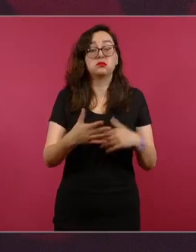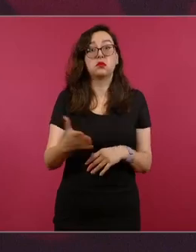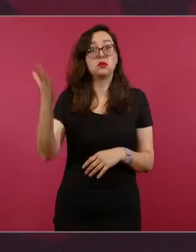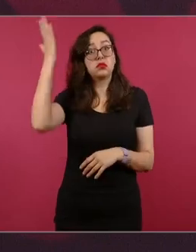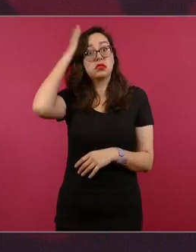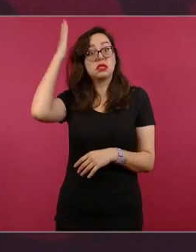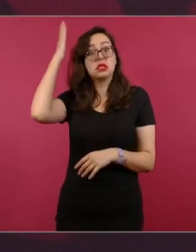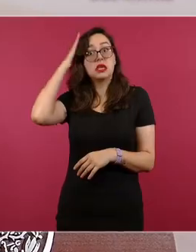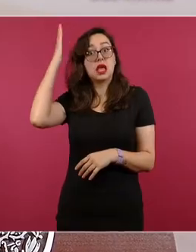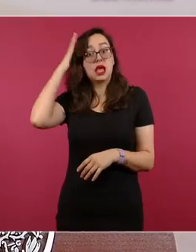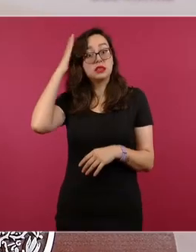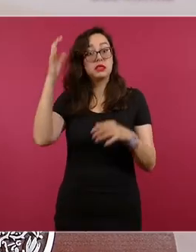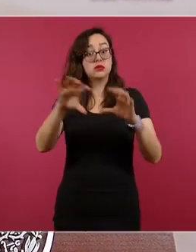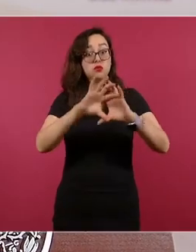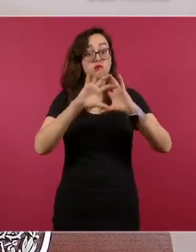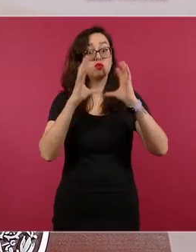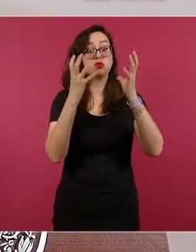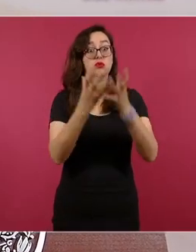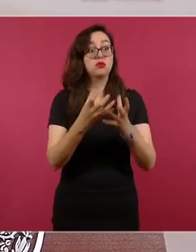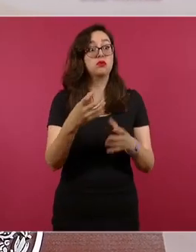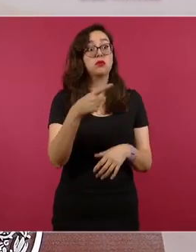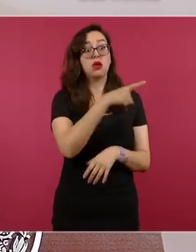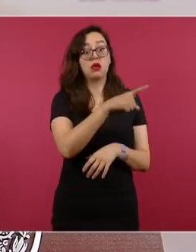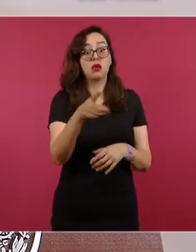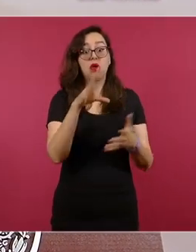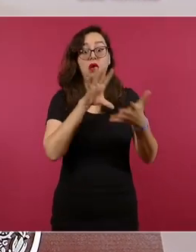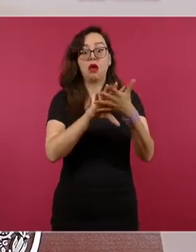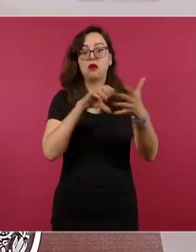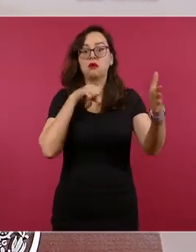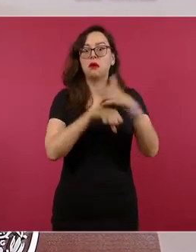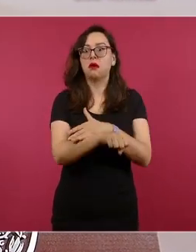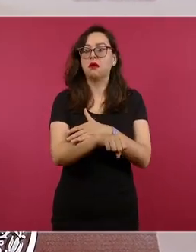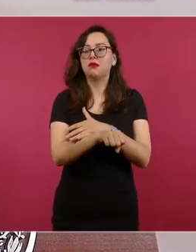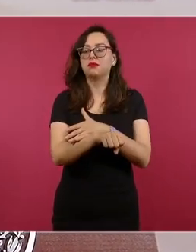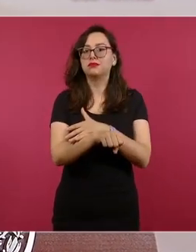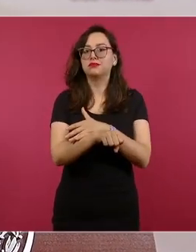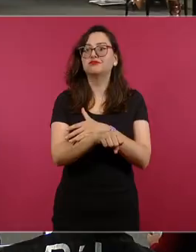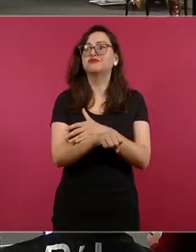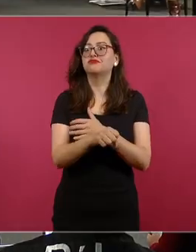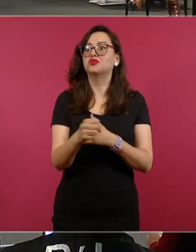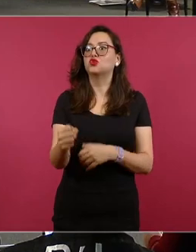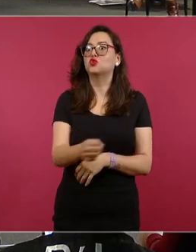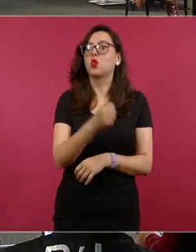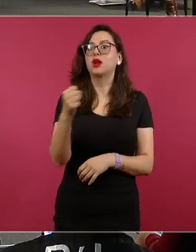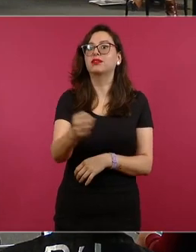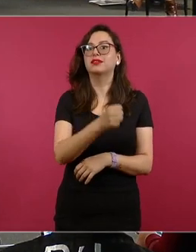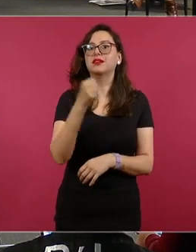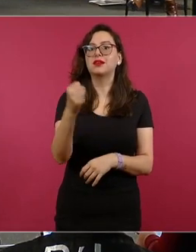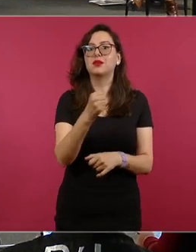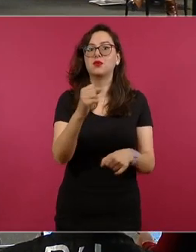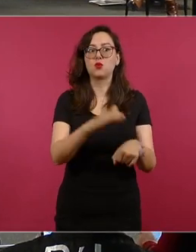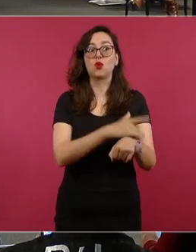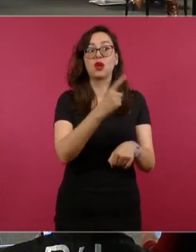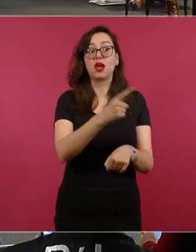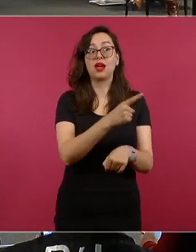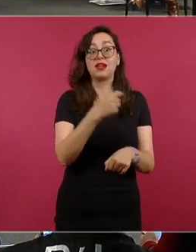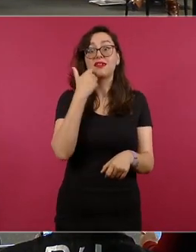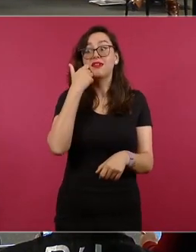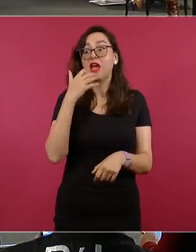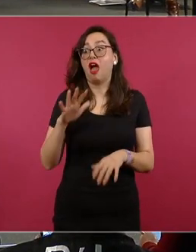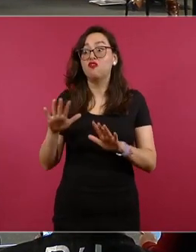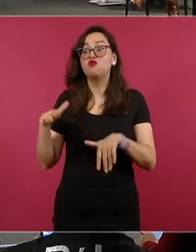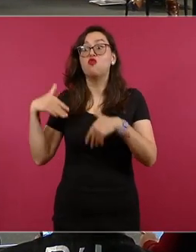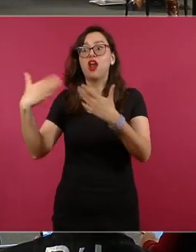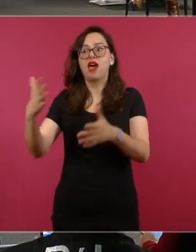porque fueron a la cárcel. Hay veces que se corren más riesgo en la calle que en la